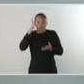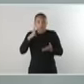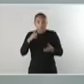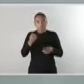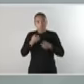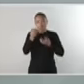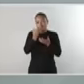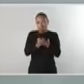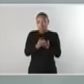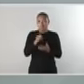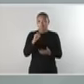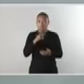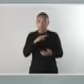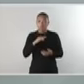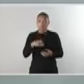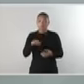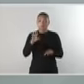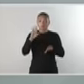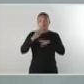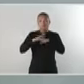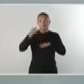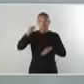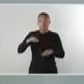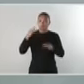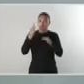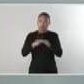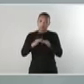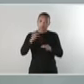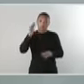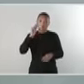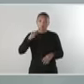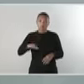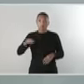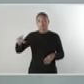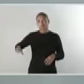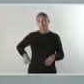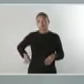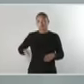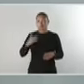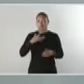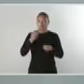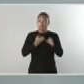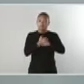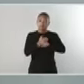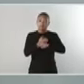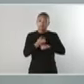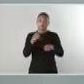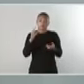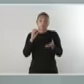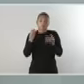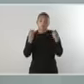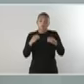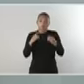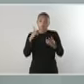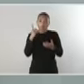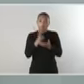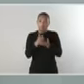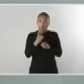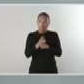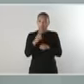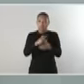estos malos gobiernos hoy en día tienen a nuestro estado ocupando los primeros lugares en desempleo